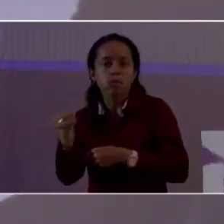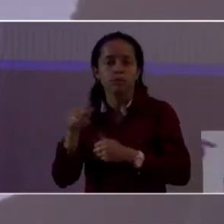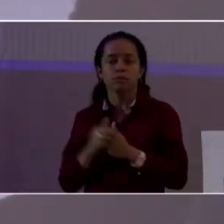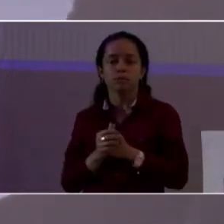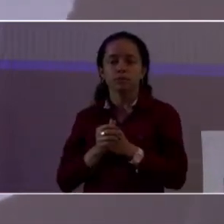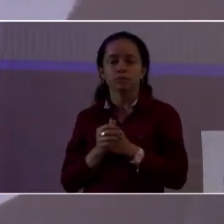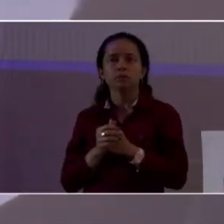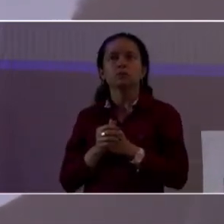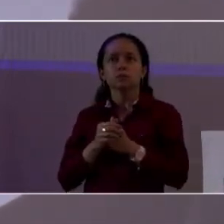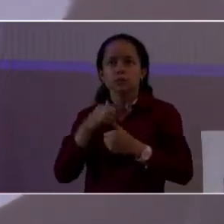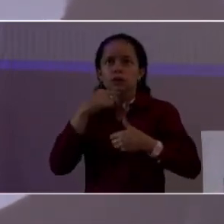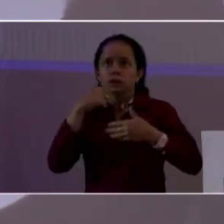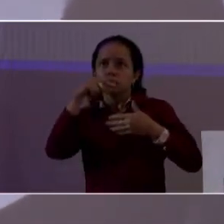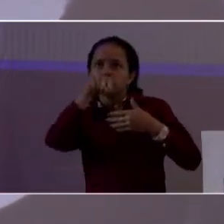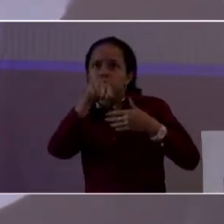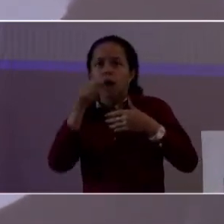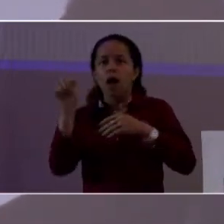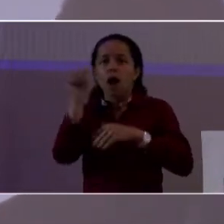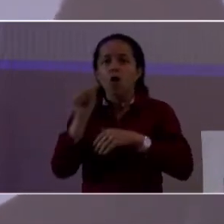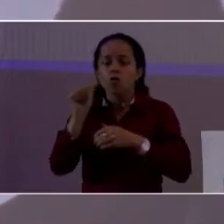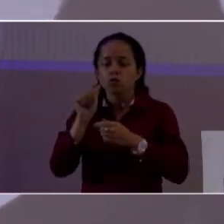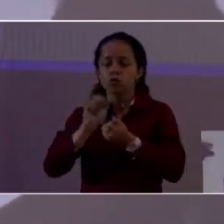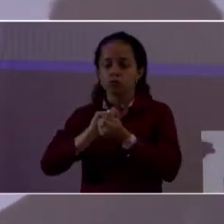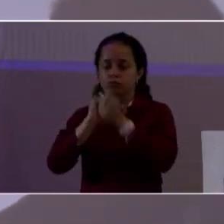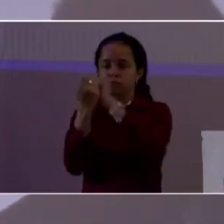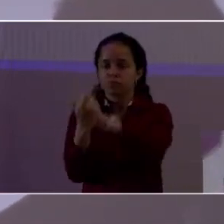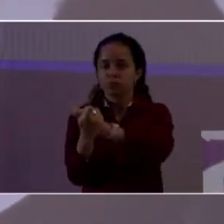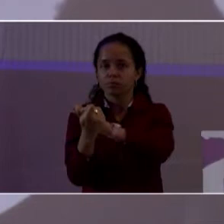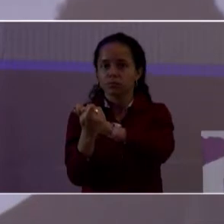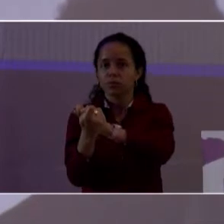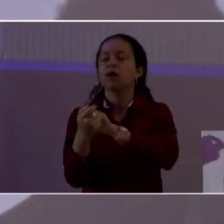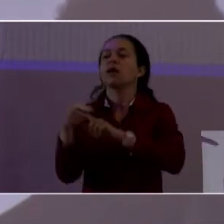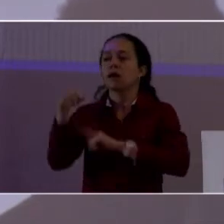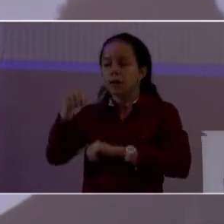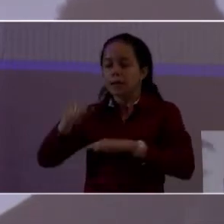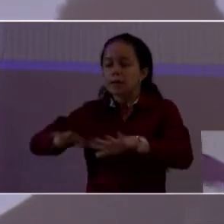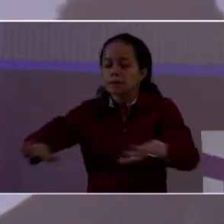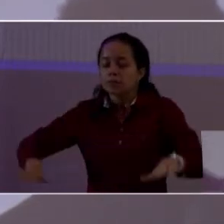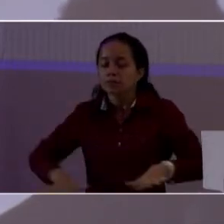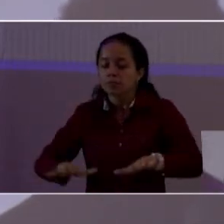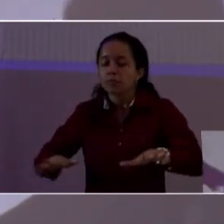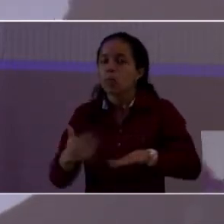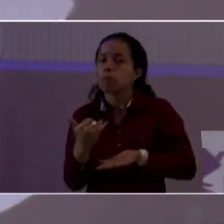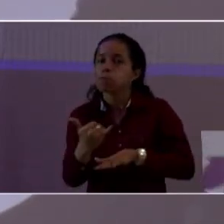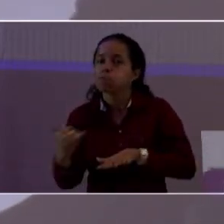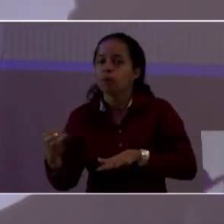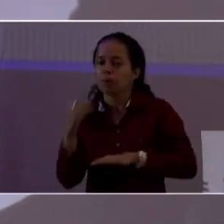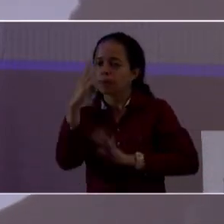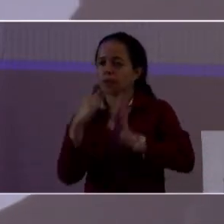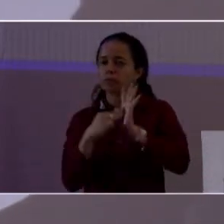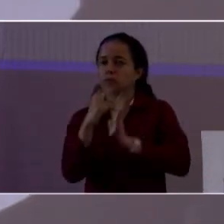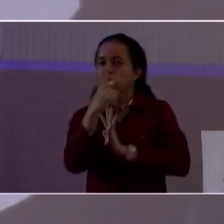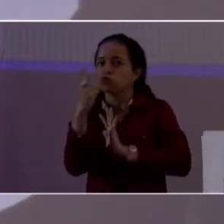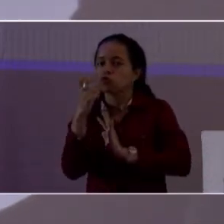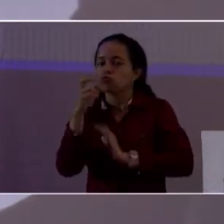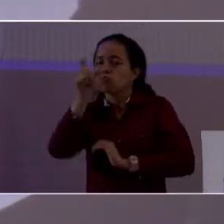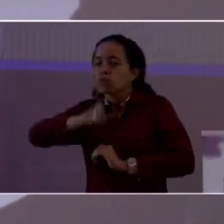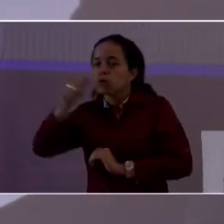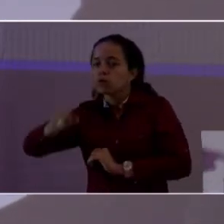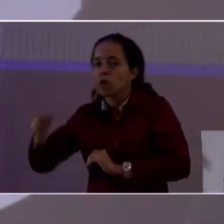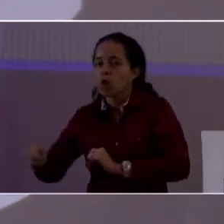en agosto se transforma y cambia, porque son espacios donde están viviendo al menos unas 3.200